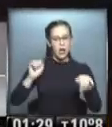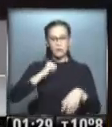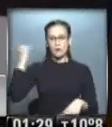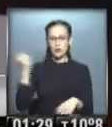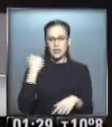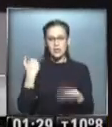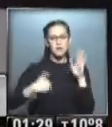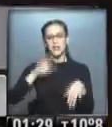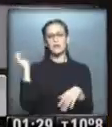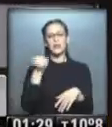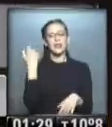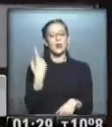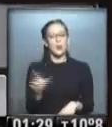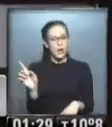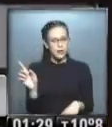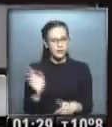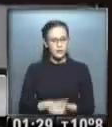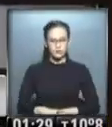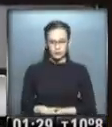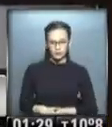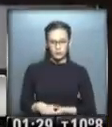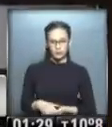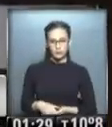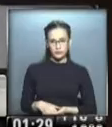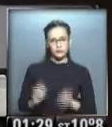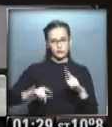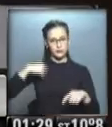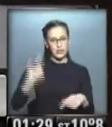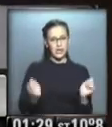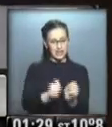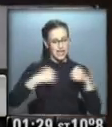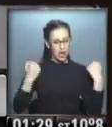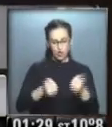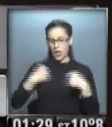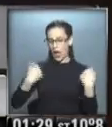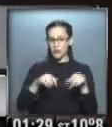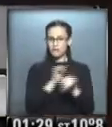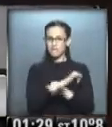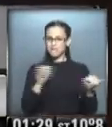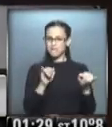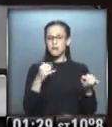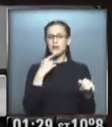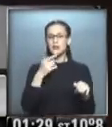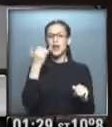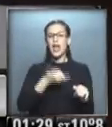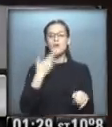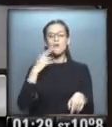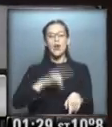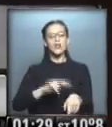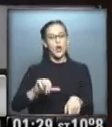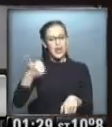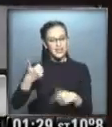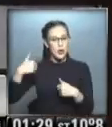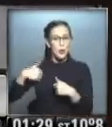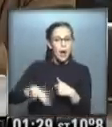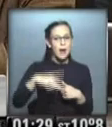El más importante, sin lugar a dudas, que va a ser mañana la tapa de todos los diarios, anunció la modificación al impuesto a las ganancias a partir